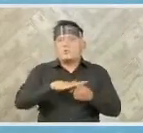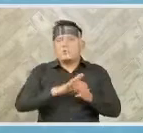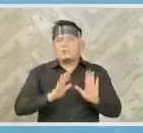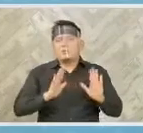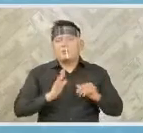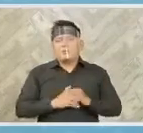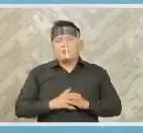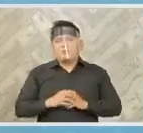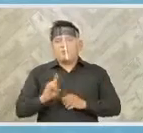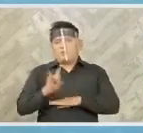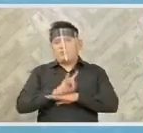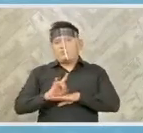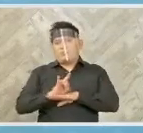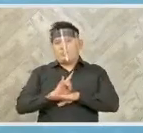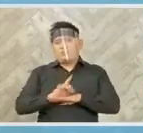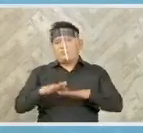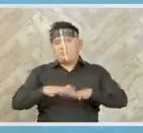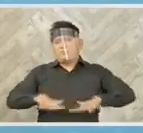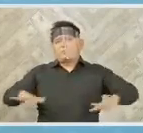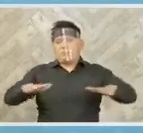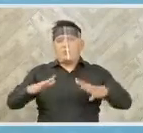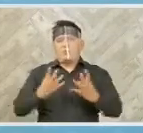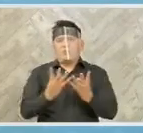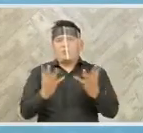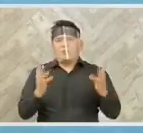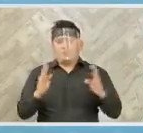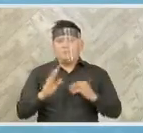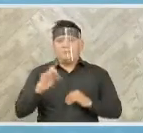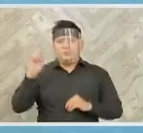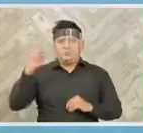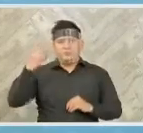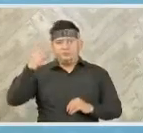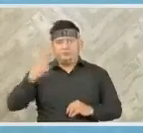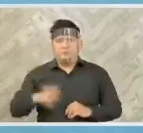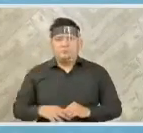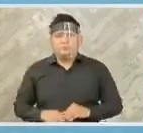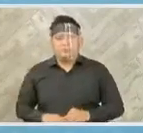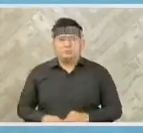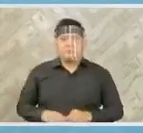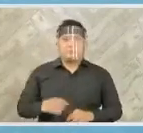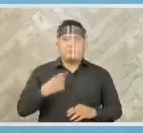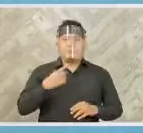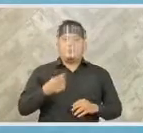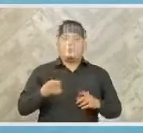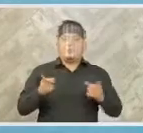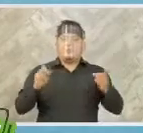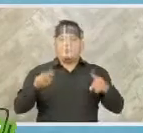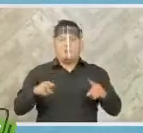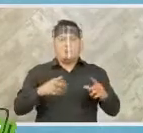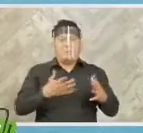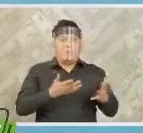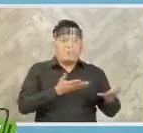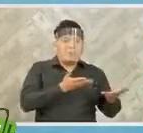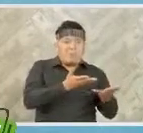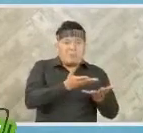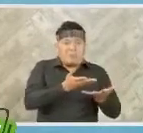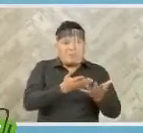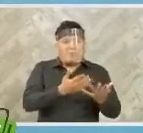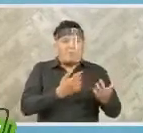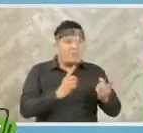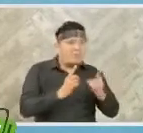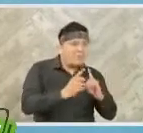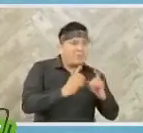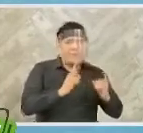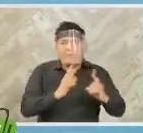uso del espacio público. A través de eso tuvimos la posibilidad no solo de discutir con ellos, sino de entregar